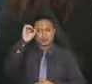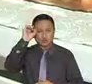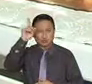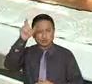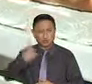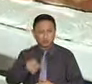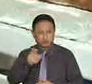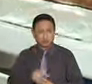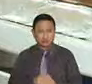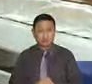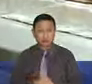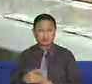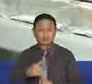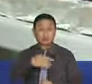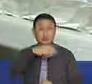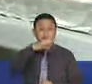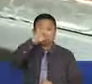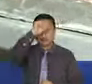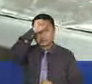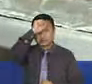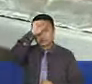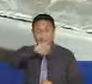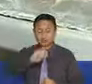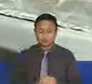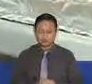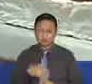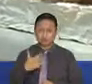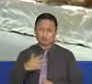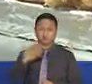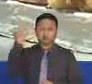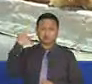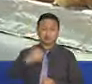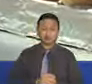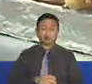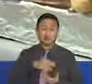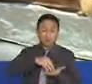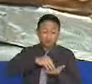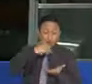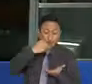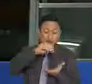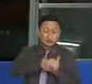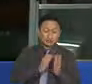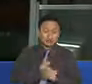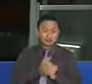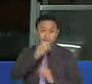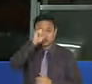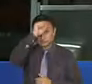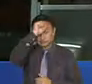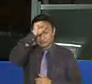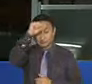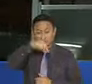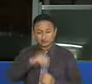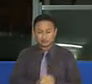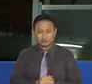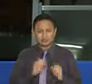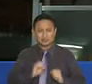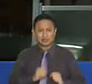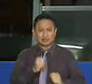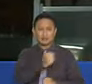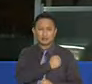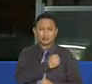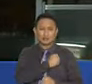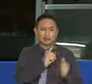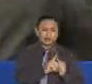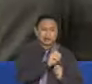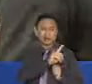comensales el rey fue el hornado un plato lleno de tradición Mote tortillas y el cerdo cuya característica en la salsa lo hace propio de